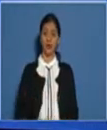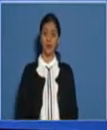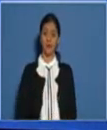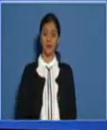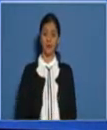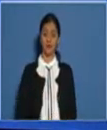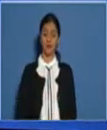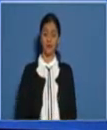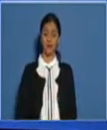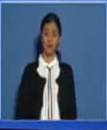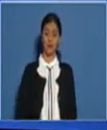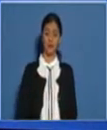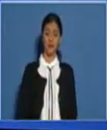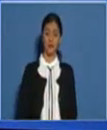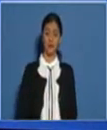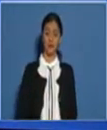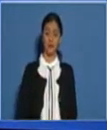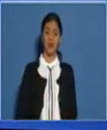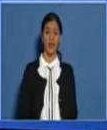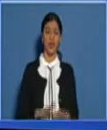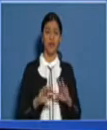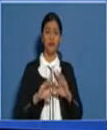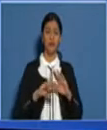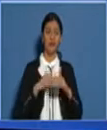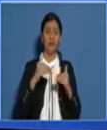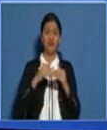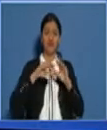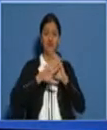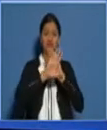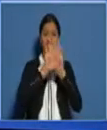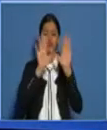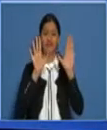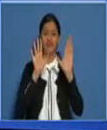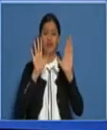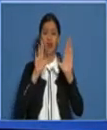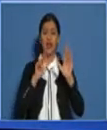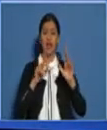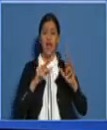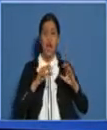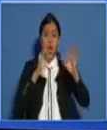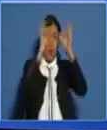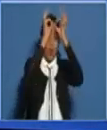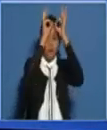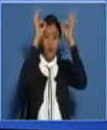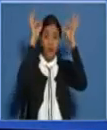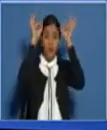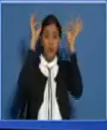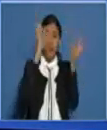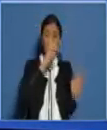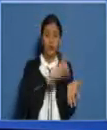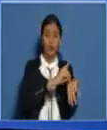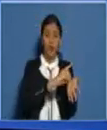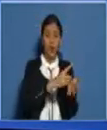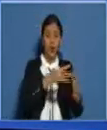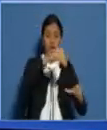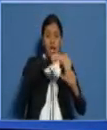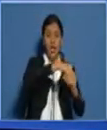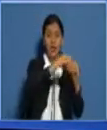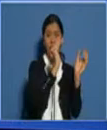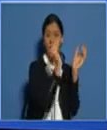de que quede muy claro de que el personal médico, tanto de la Caja del Seguro